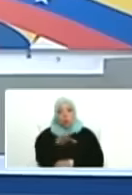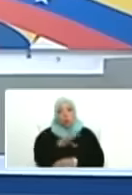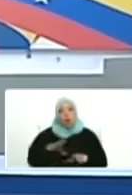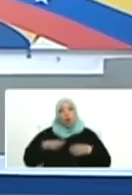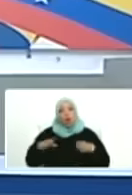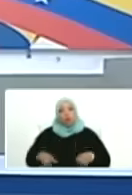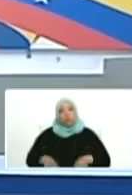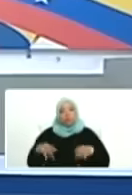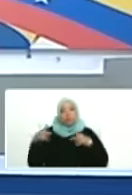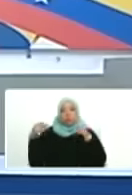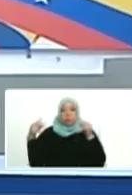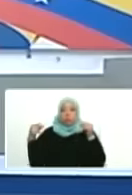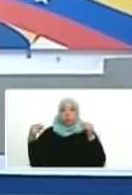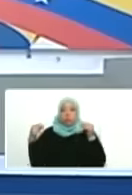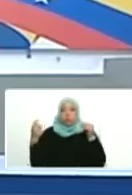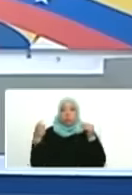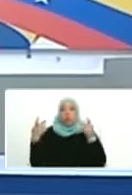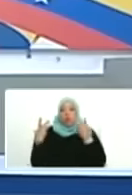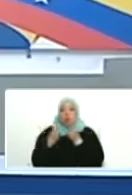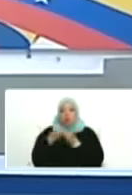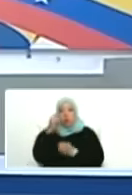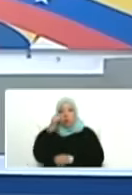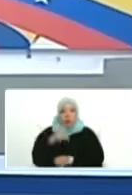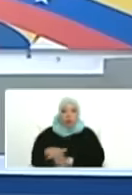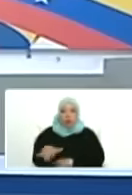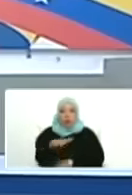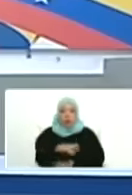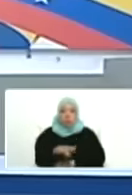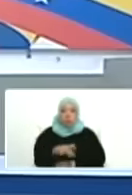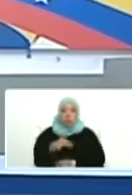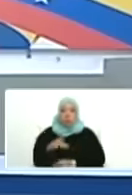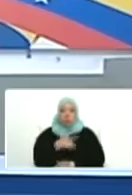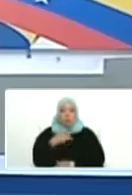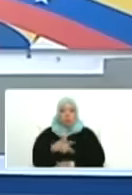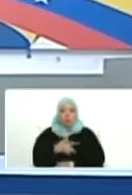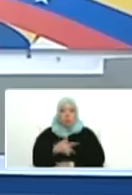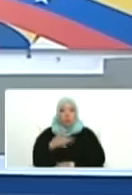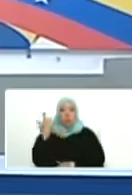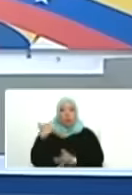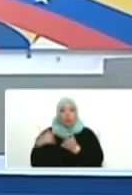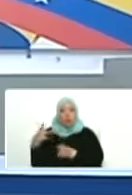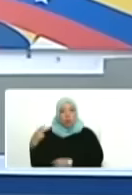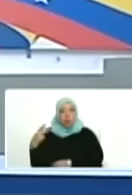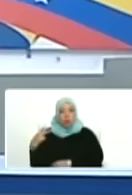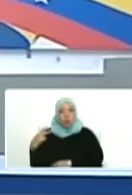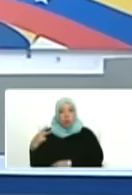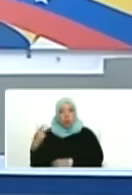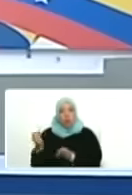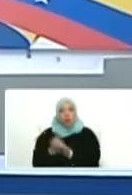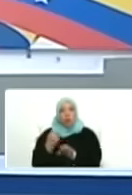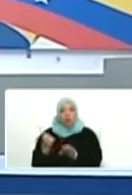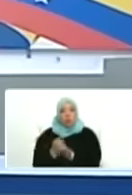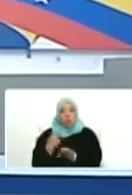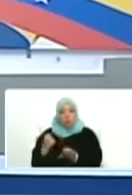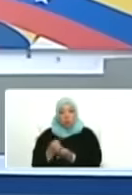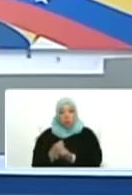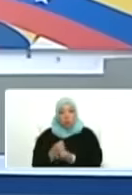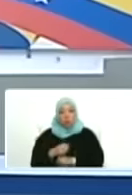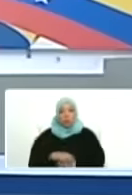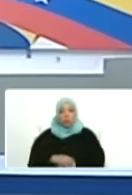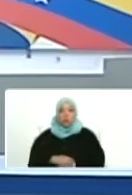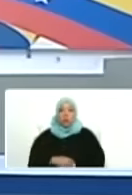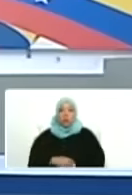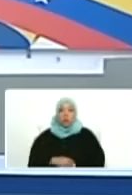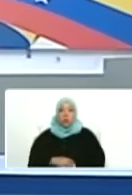con la mente, junto al pueblo, intensamente allá en las tejerías, trabajando, y